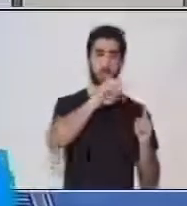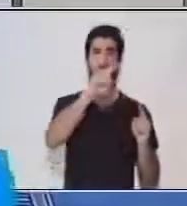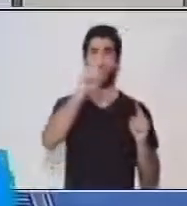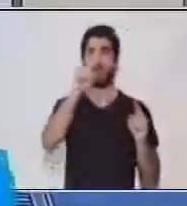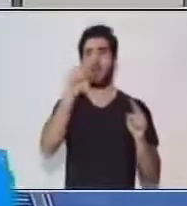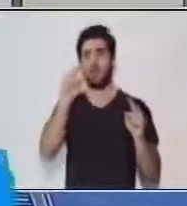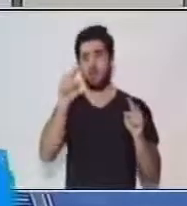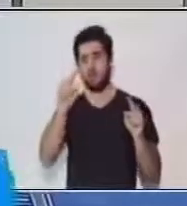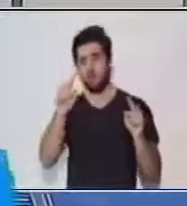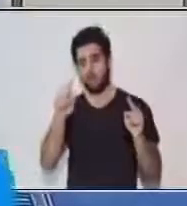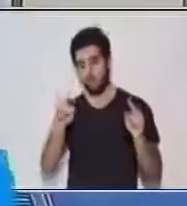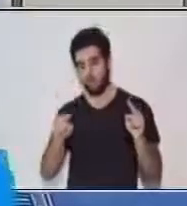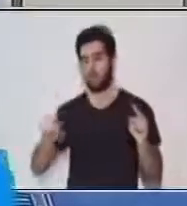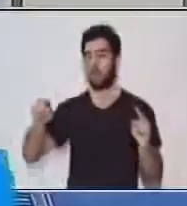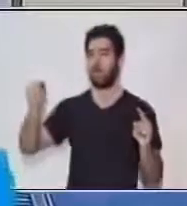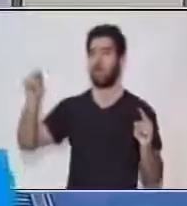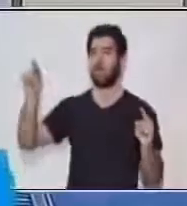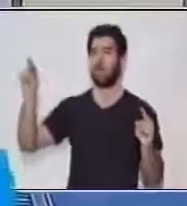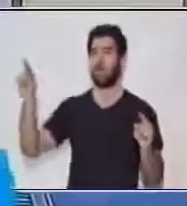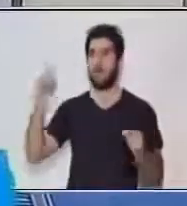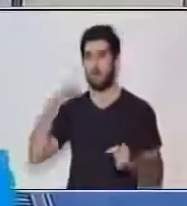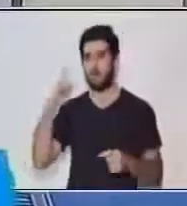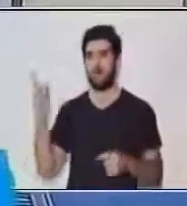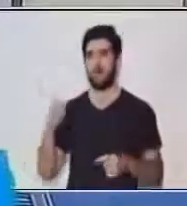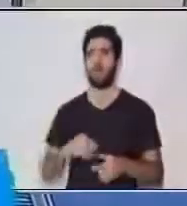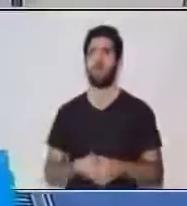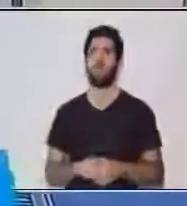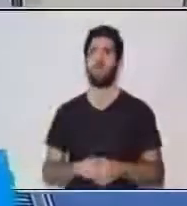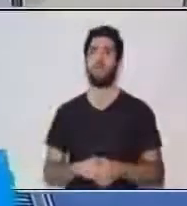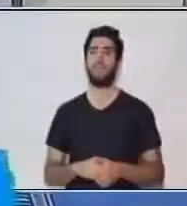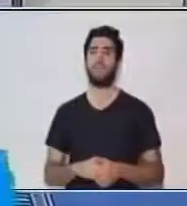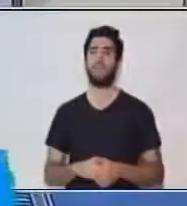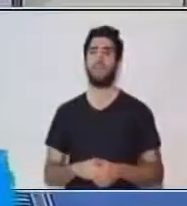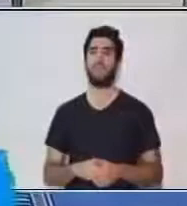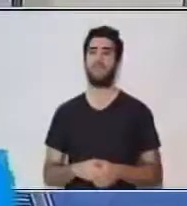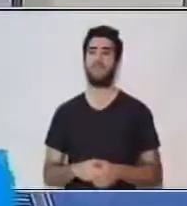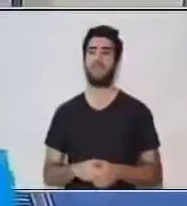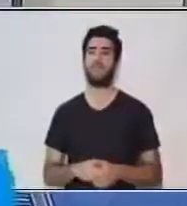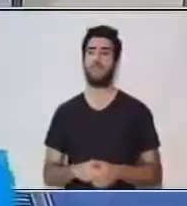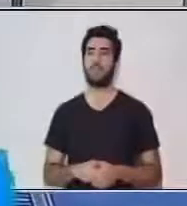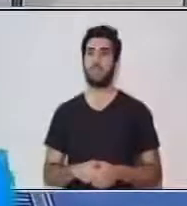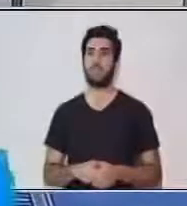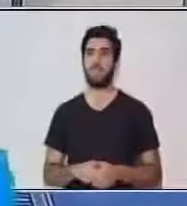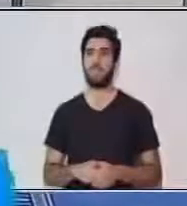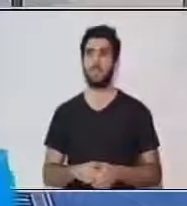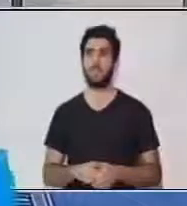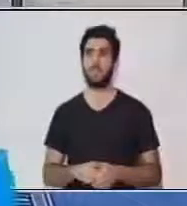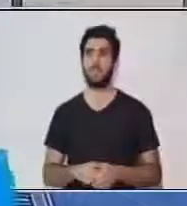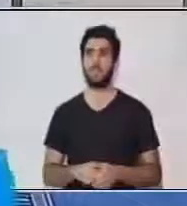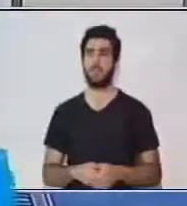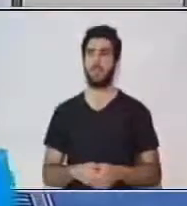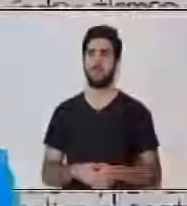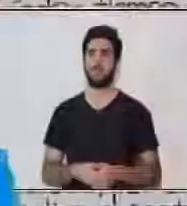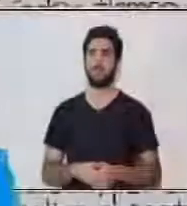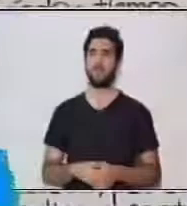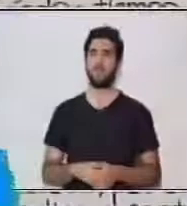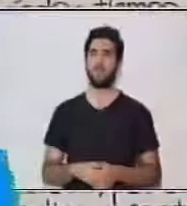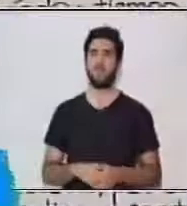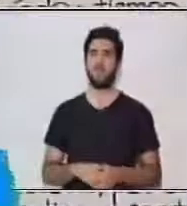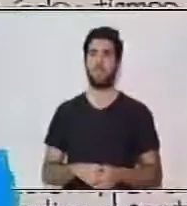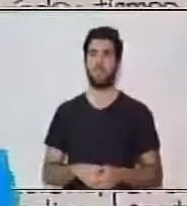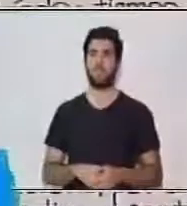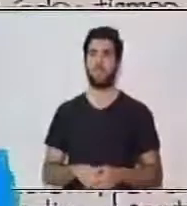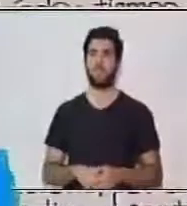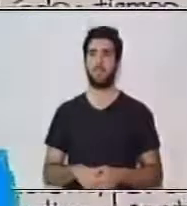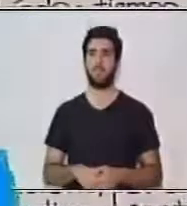máxima, retornamos al punto de equilibrio, vamos a la amplitud máxima y regresamos al punto